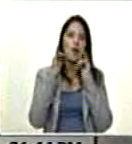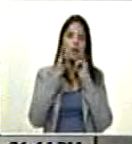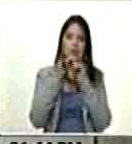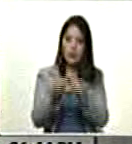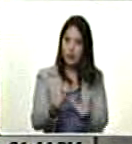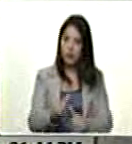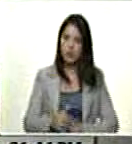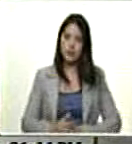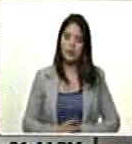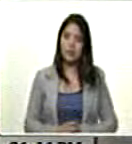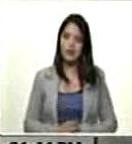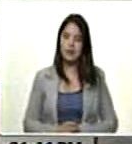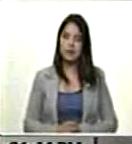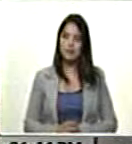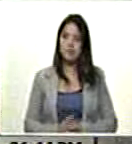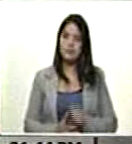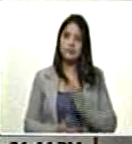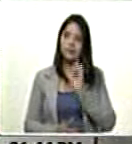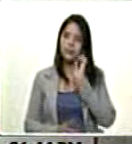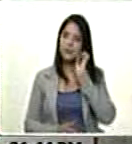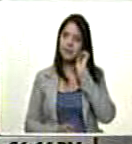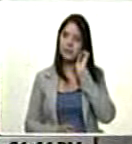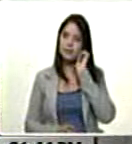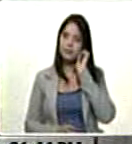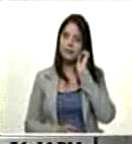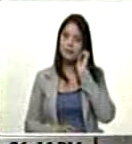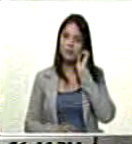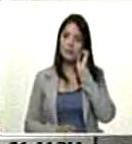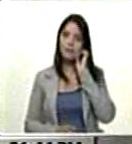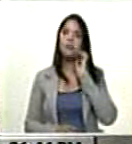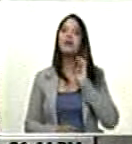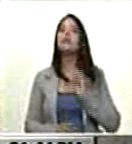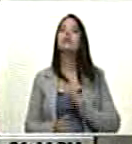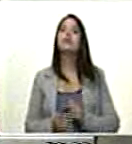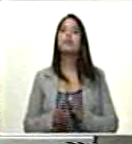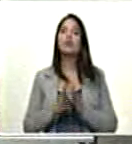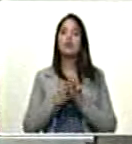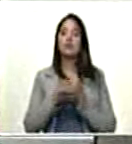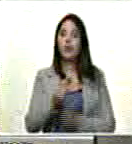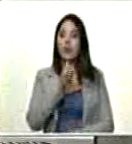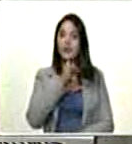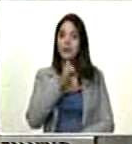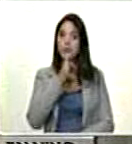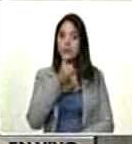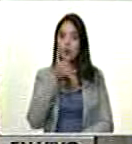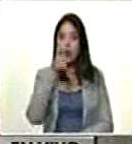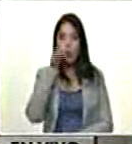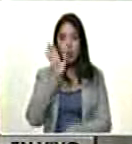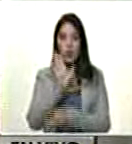y brindar todas las protecciones que sean necesarias.